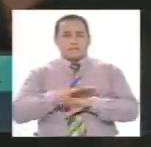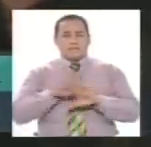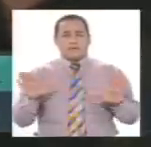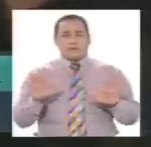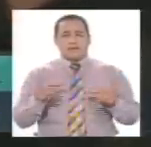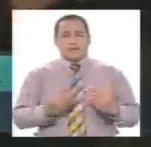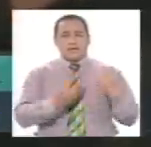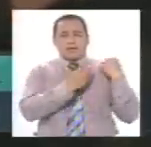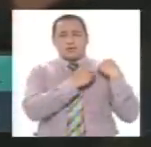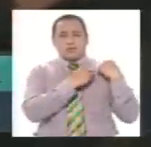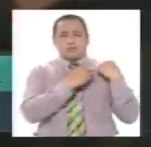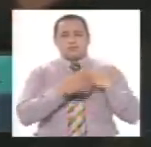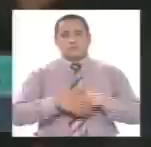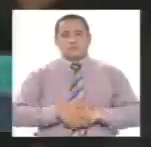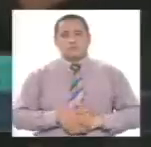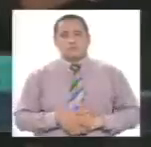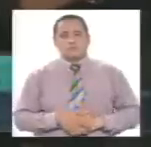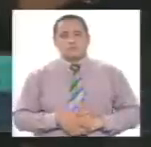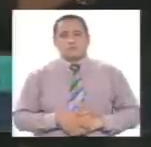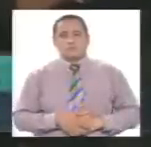cargo